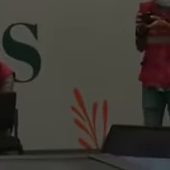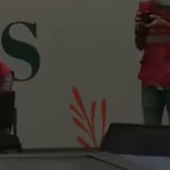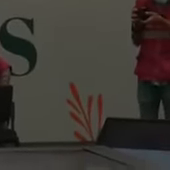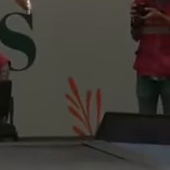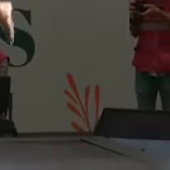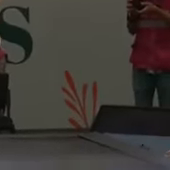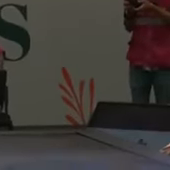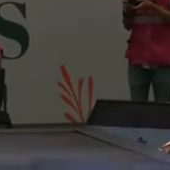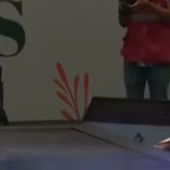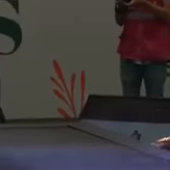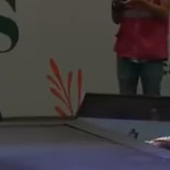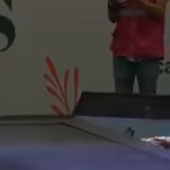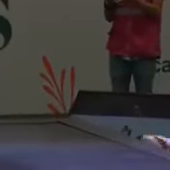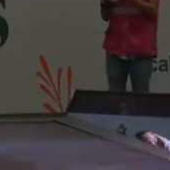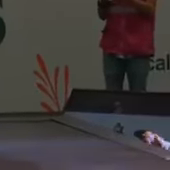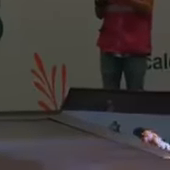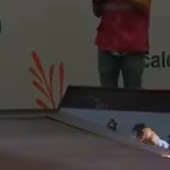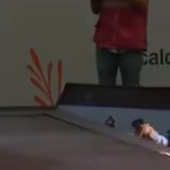y